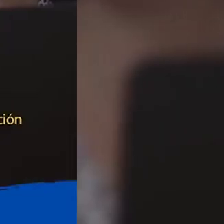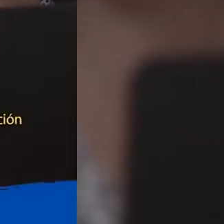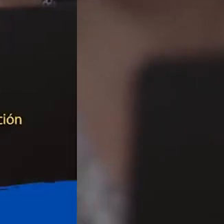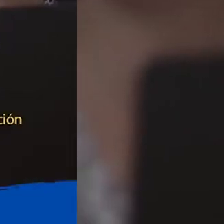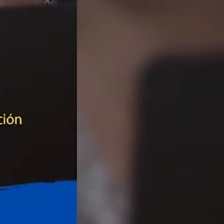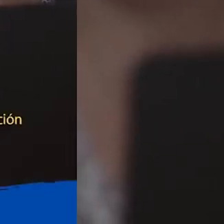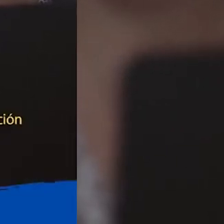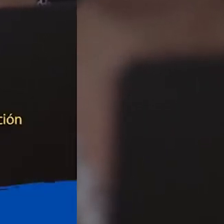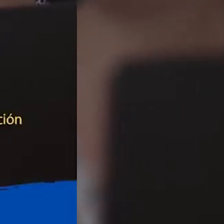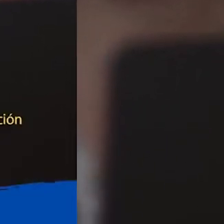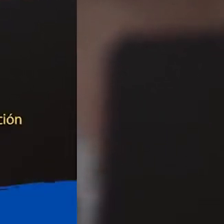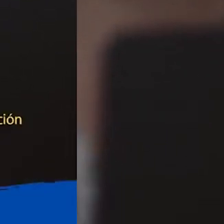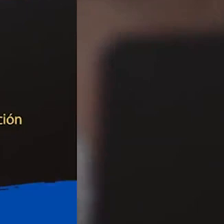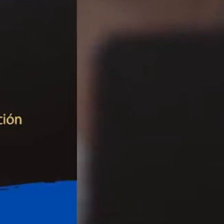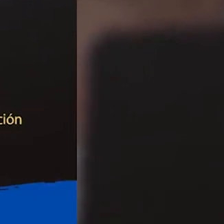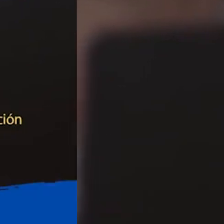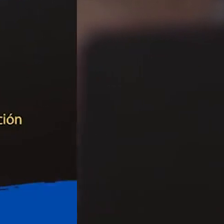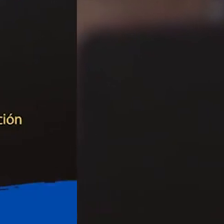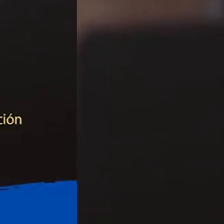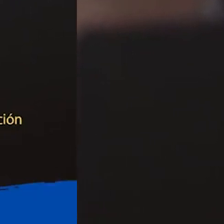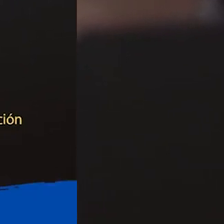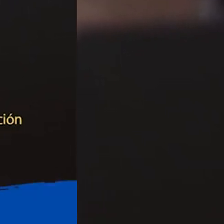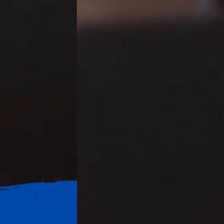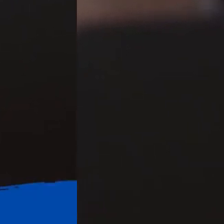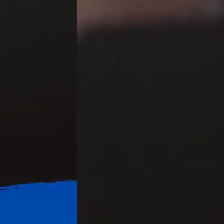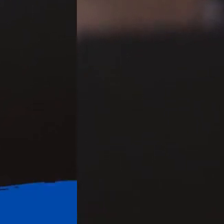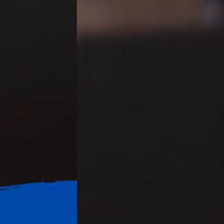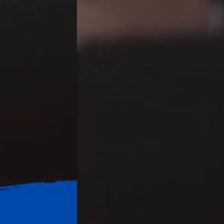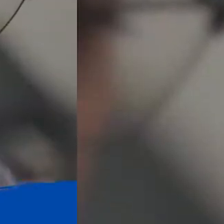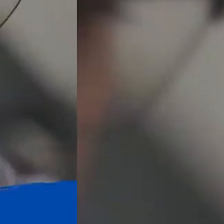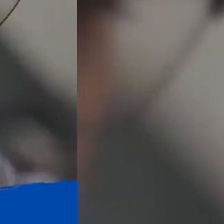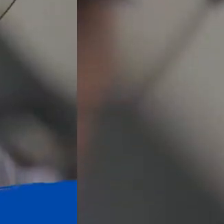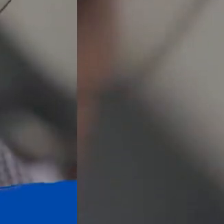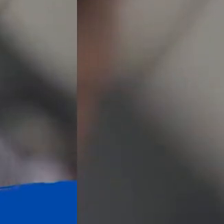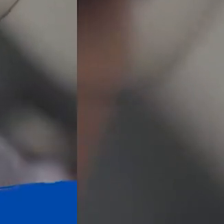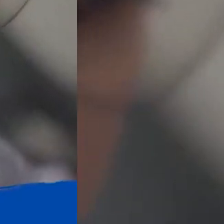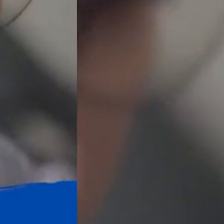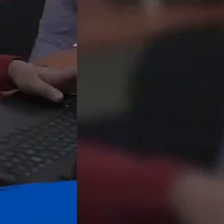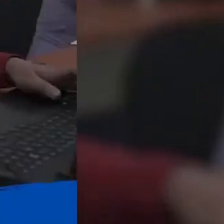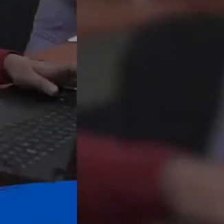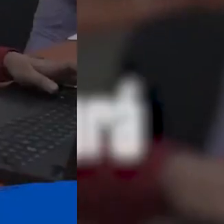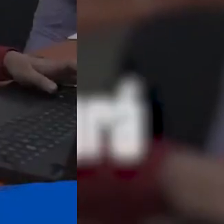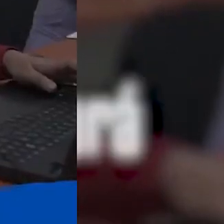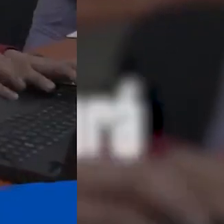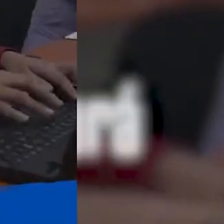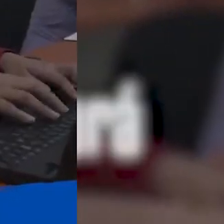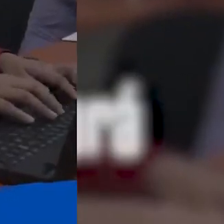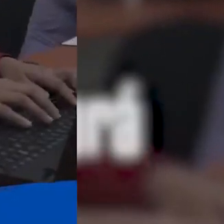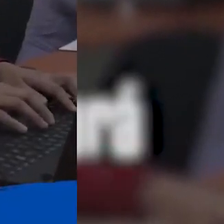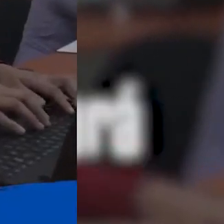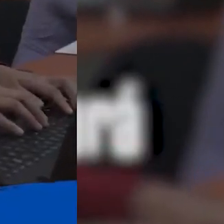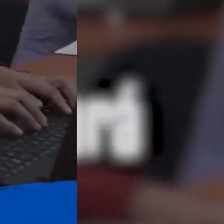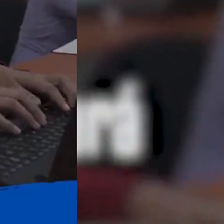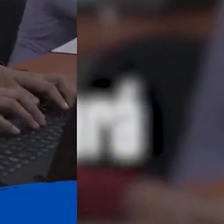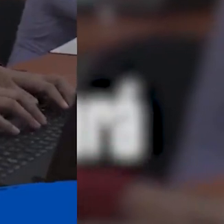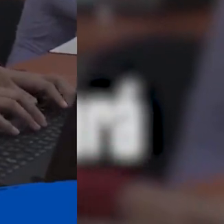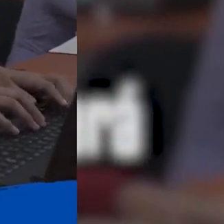Centro Nacional de Información COVID-19 a través de la línea 132 gratuita.